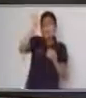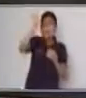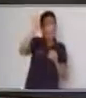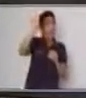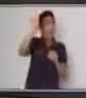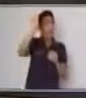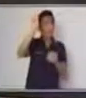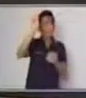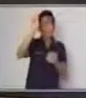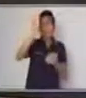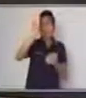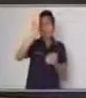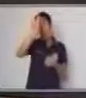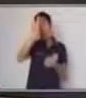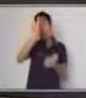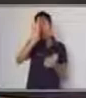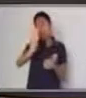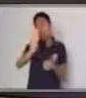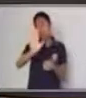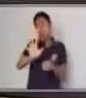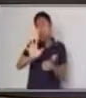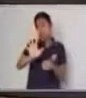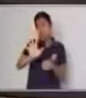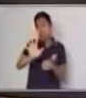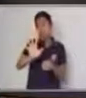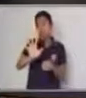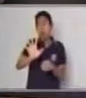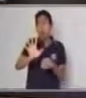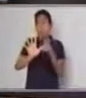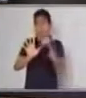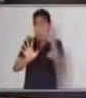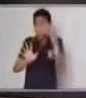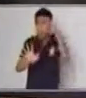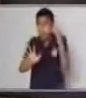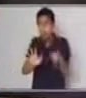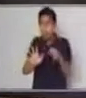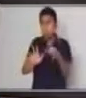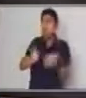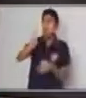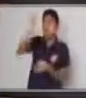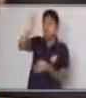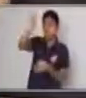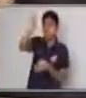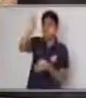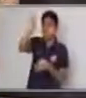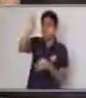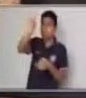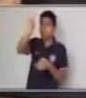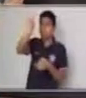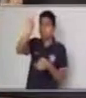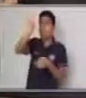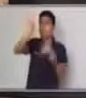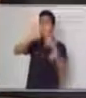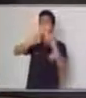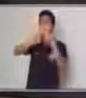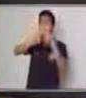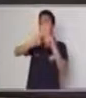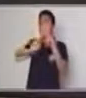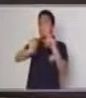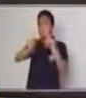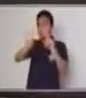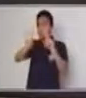¿qué pasa si yo multiplico estas tres cantidades que me quedaron del lado derecho de la línea